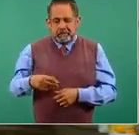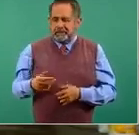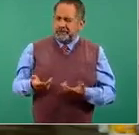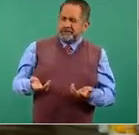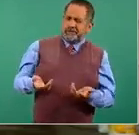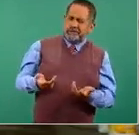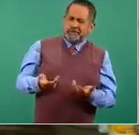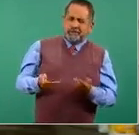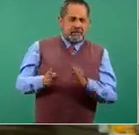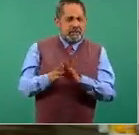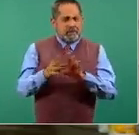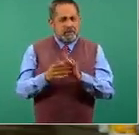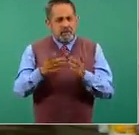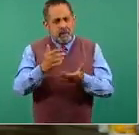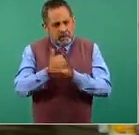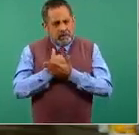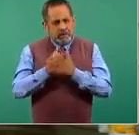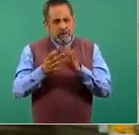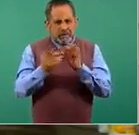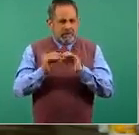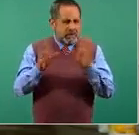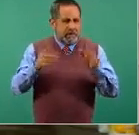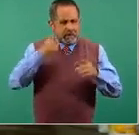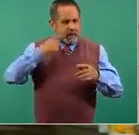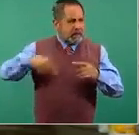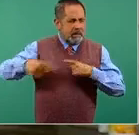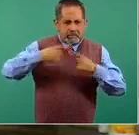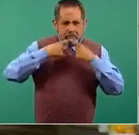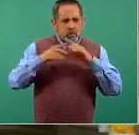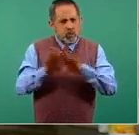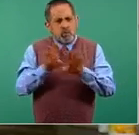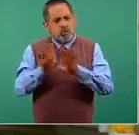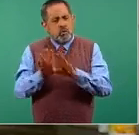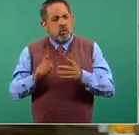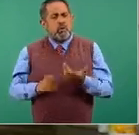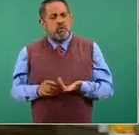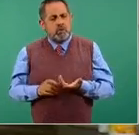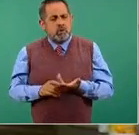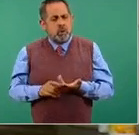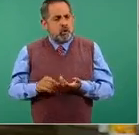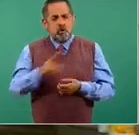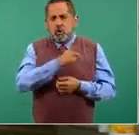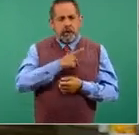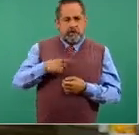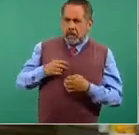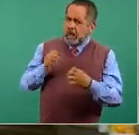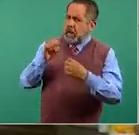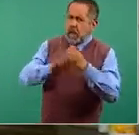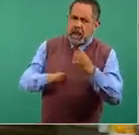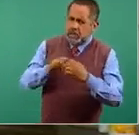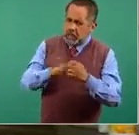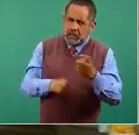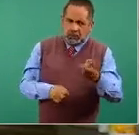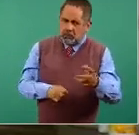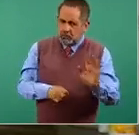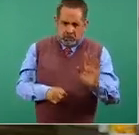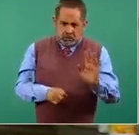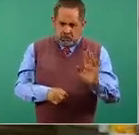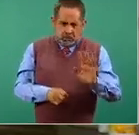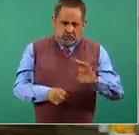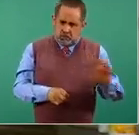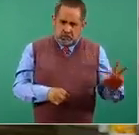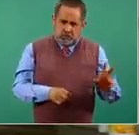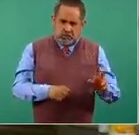nos platicara, o más bien que ayudara a esta gente a que primero no les tomen el pelo, que no se dejen